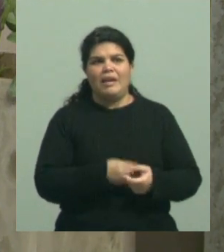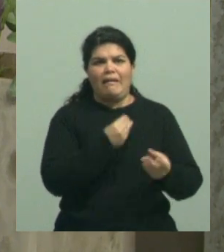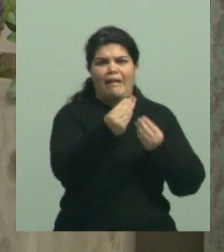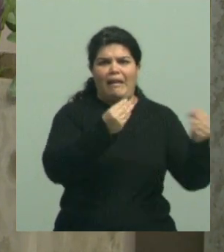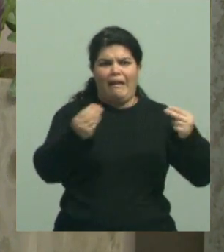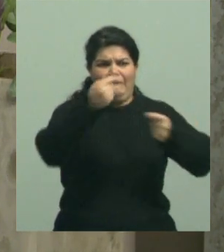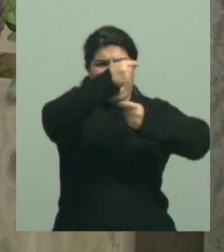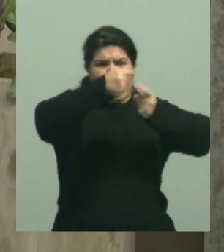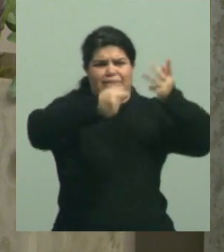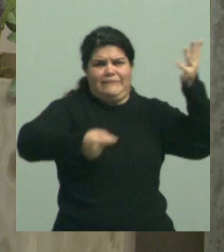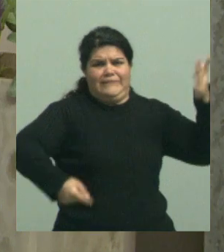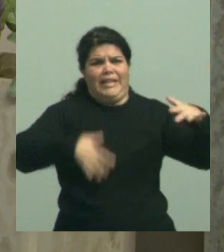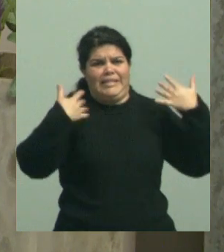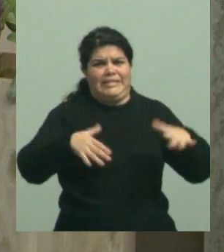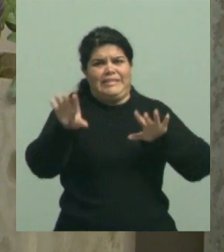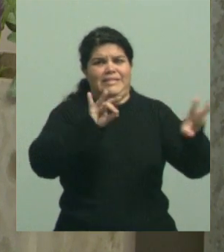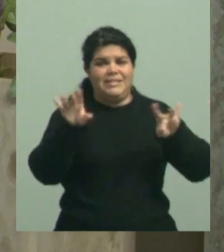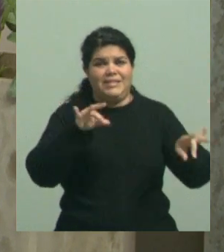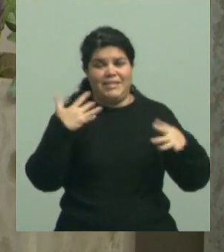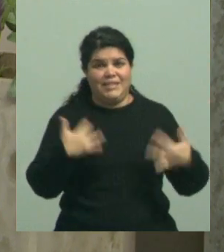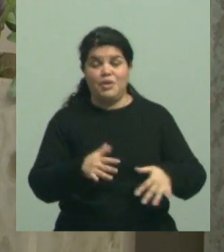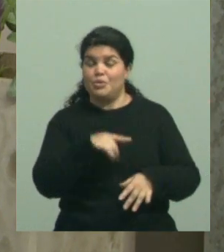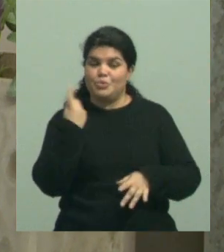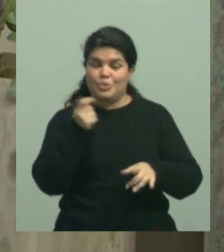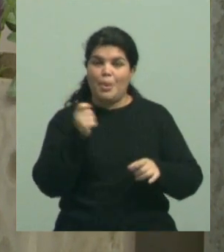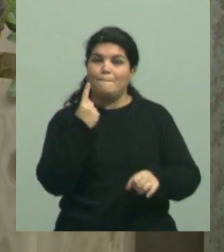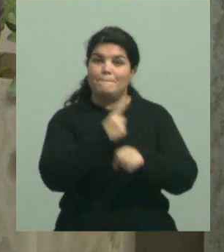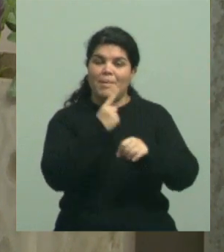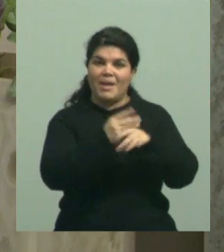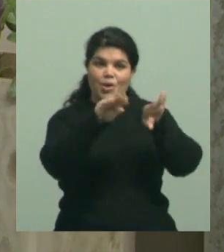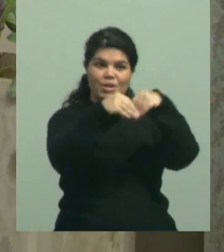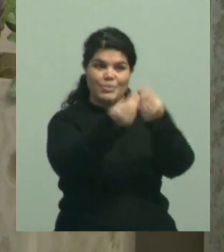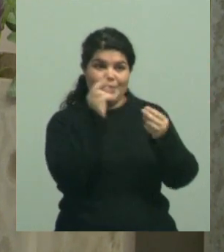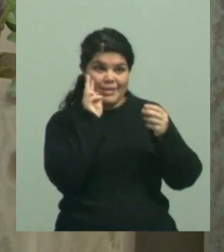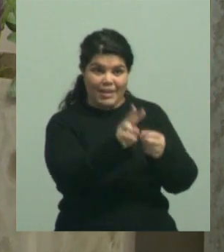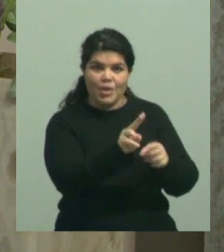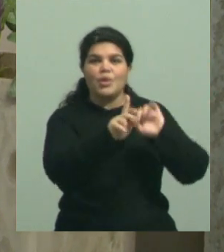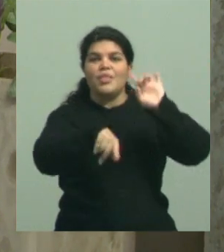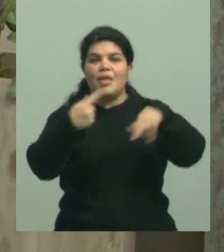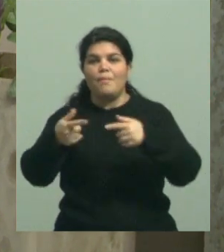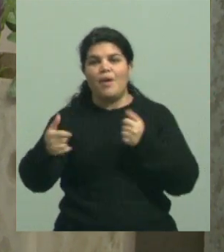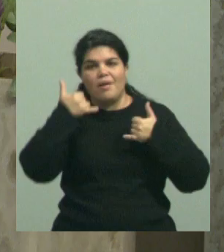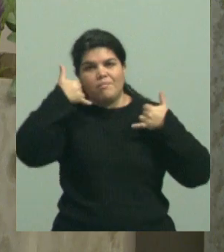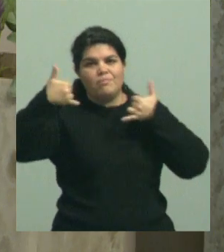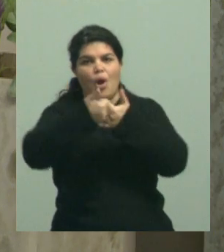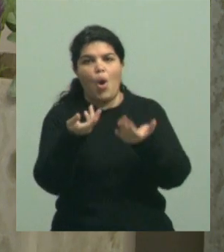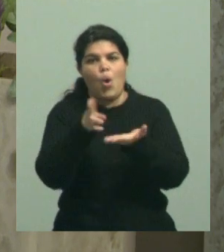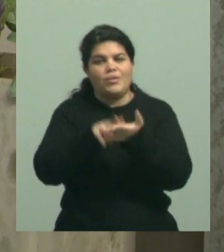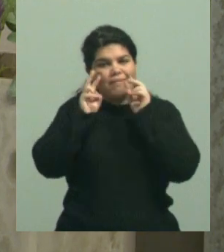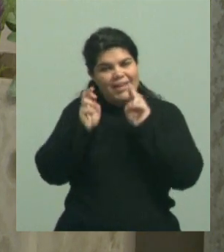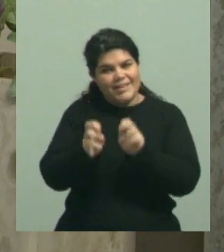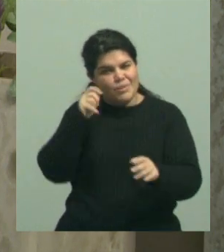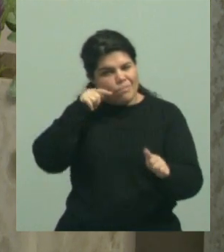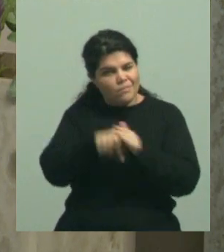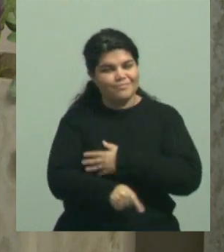bueno, seguramente estaremos atentos primero al resultado y analizando el tema en los próximos días con vos nuevamente. Muchísimas gracias. No,